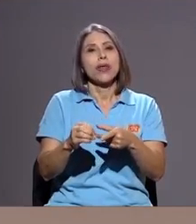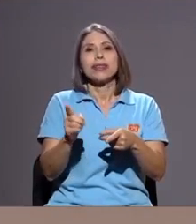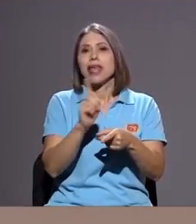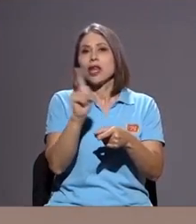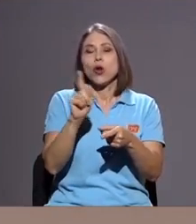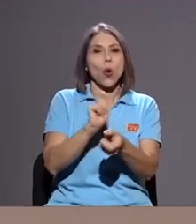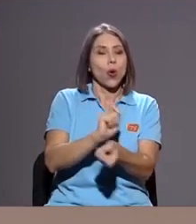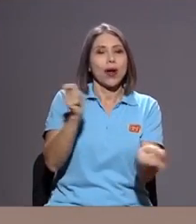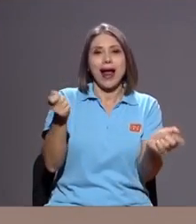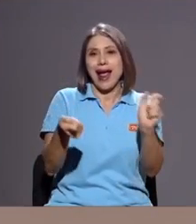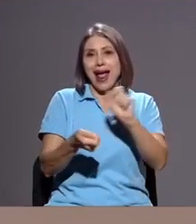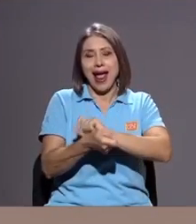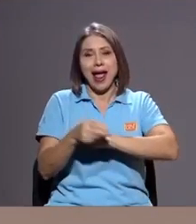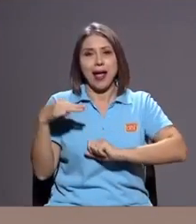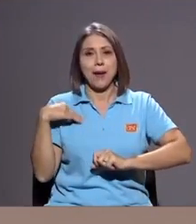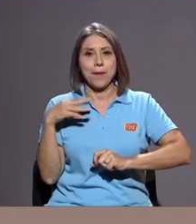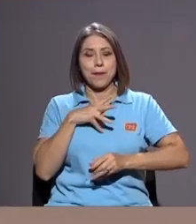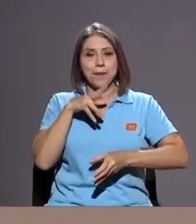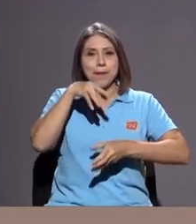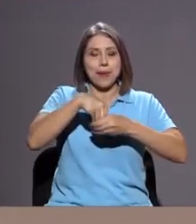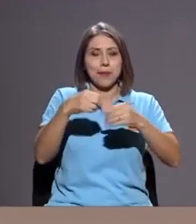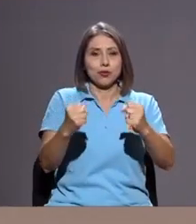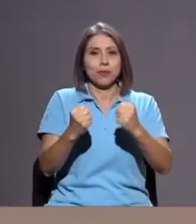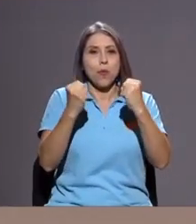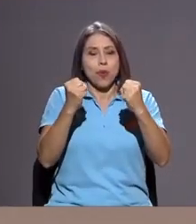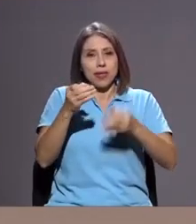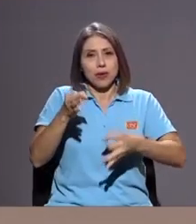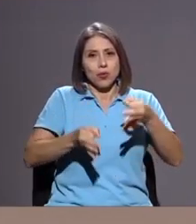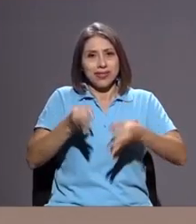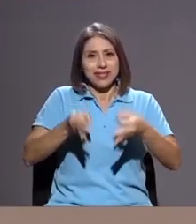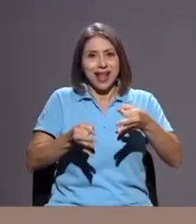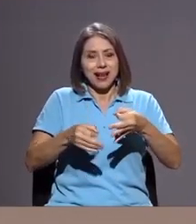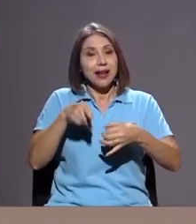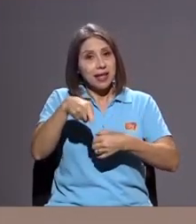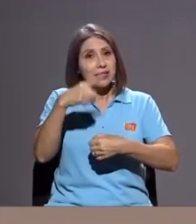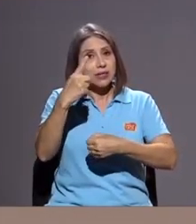miembros del Poder Judicial, que es una tarea